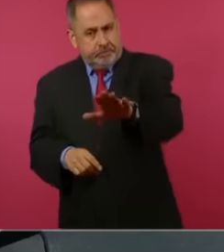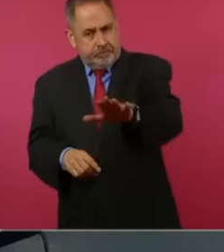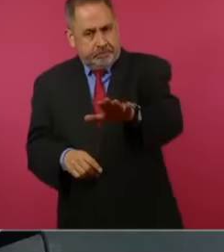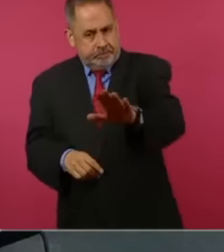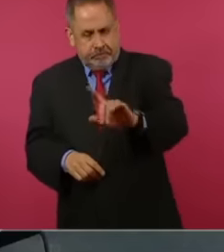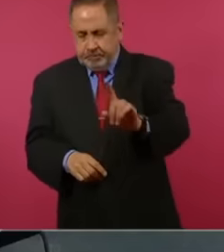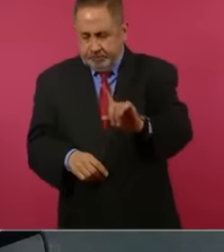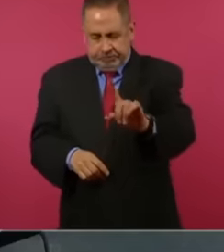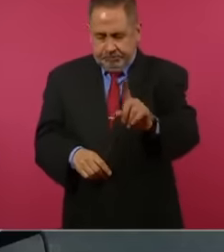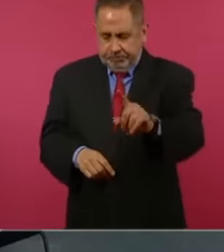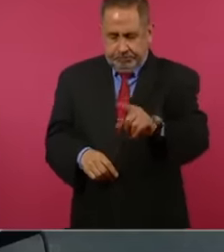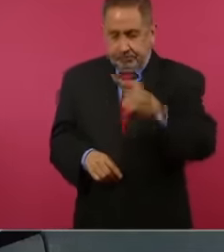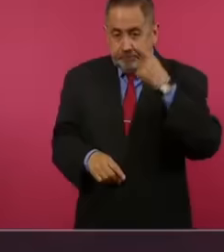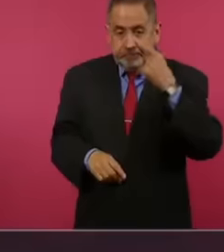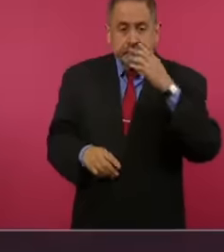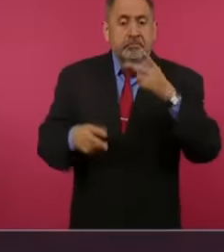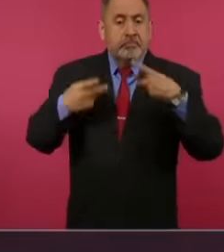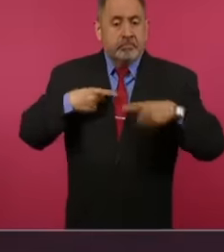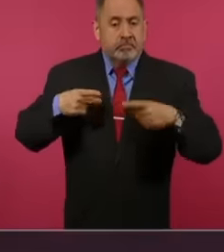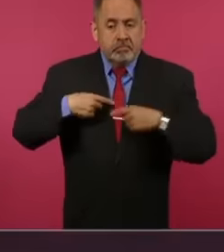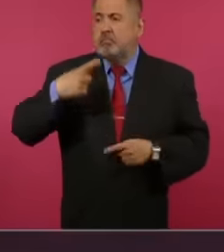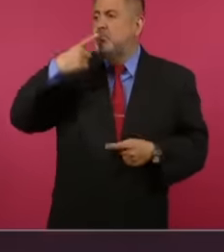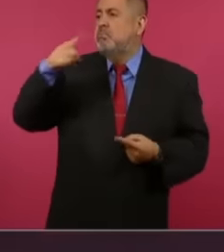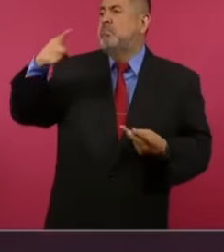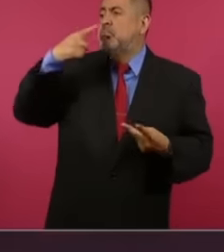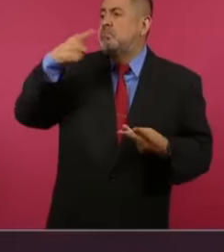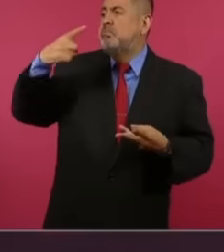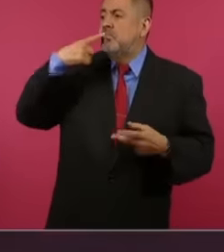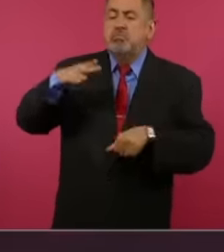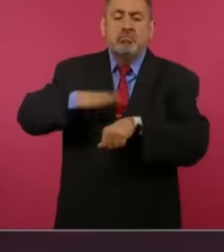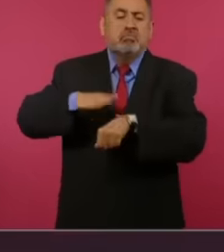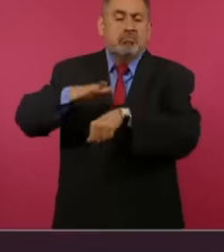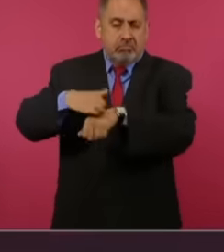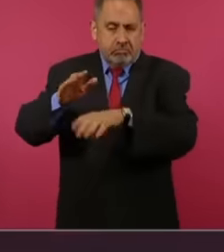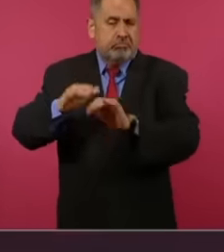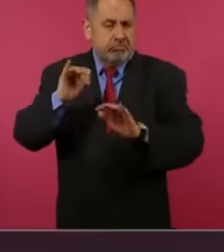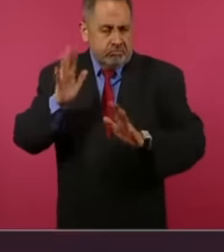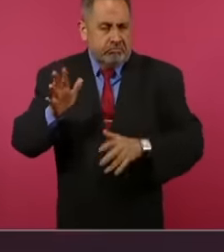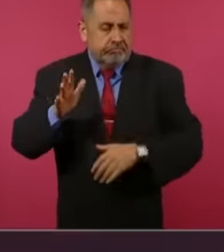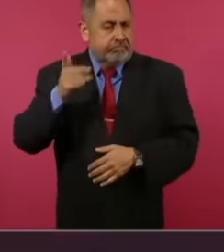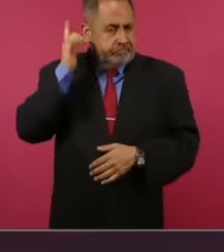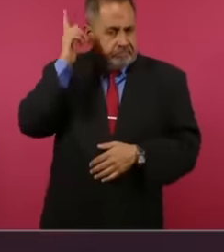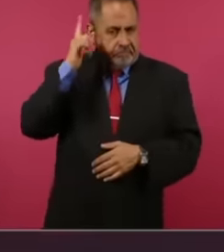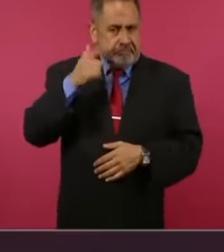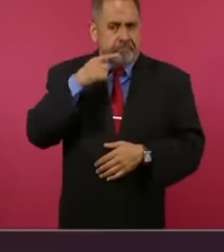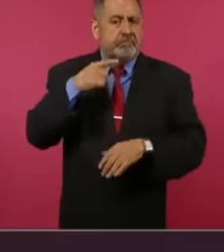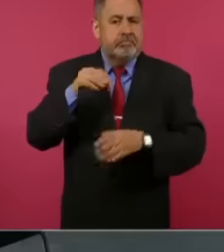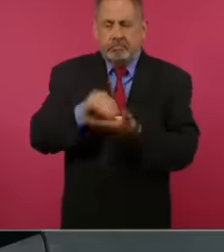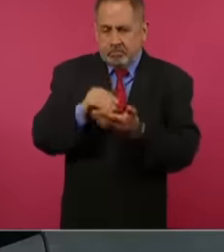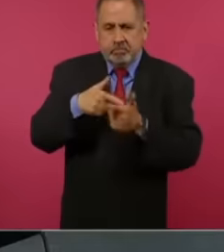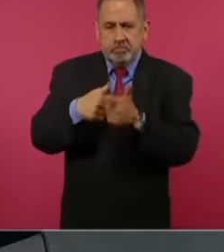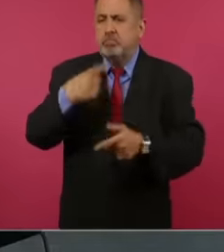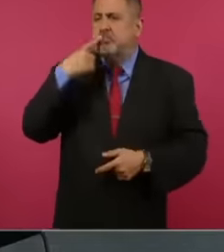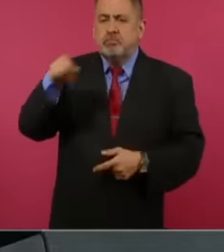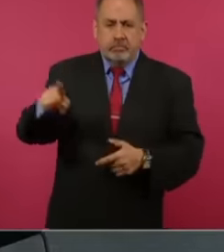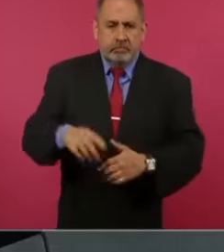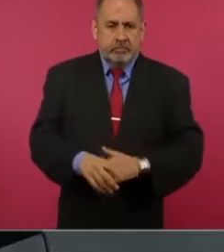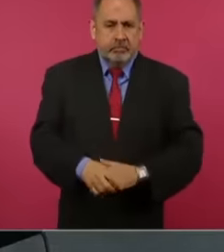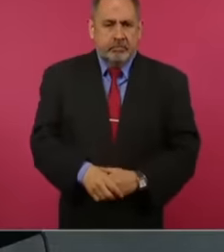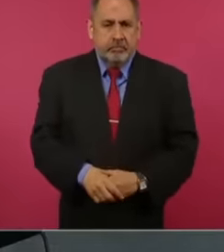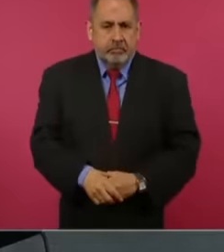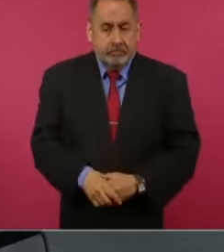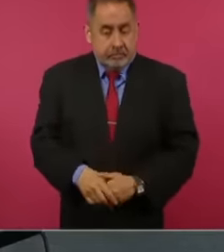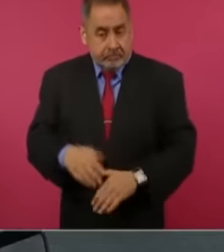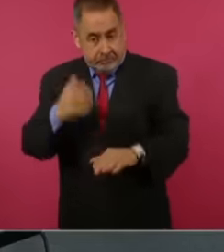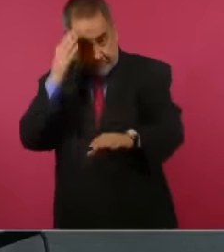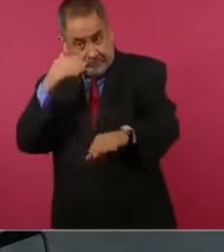la gente denuncia más y ojalá. Y se sigue denunciando. ¿Sabe qué le pasó a esta